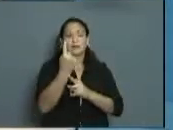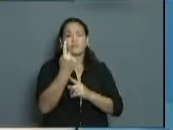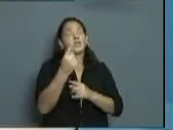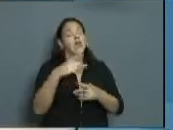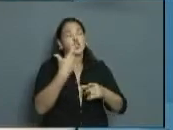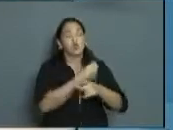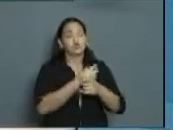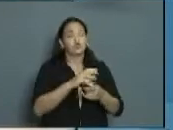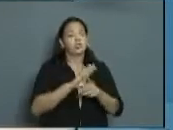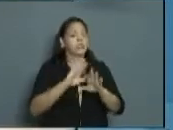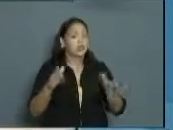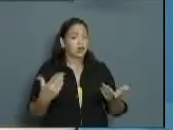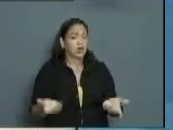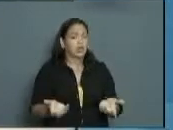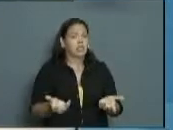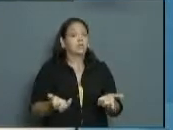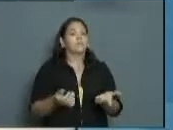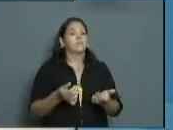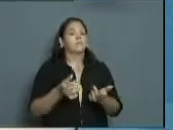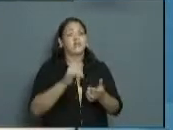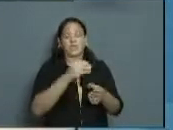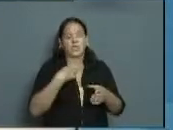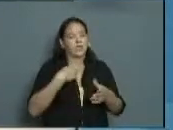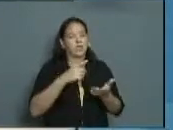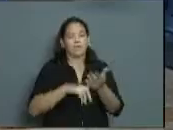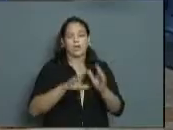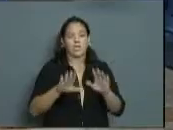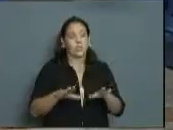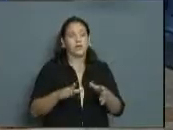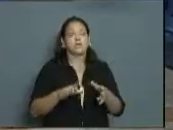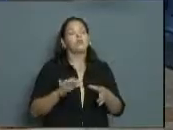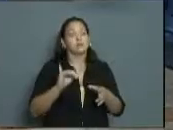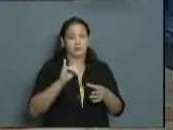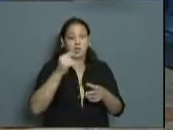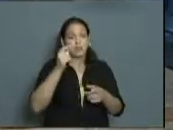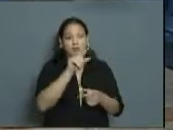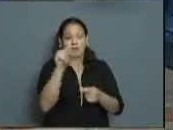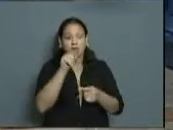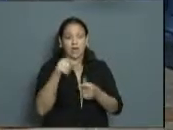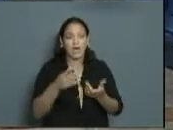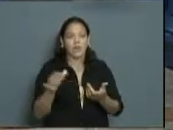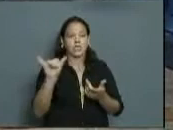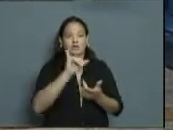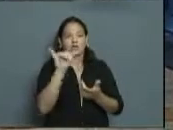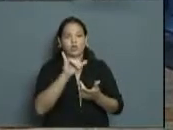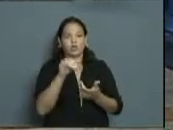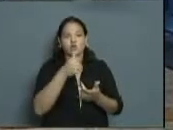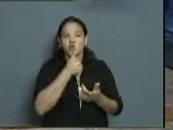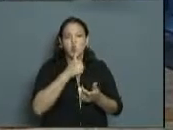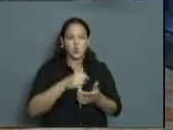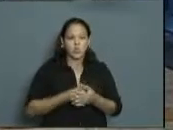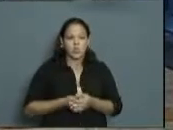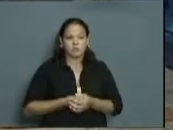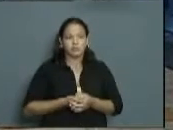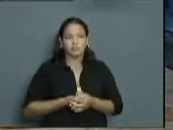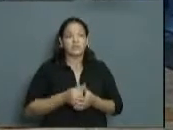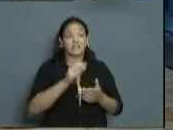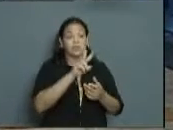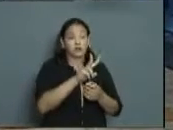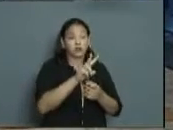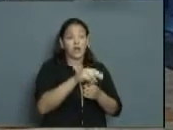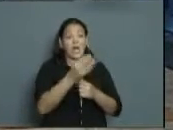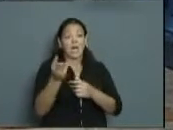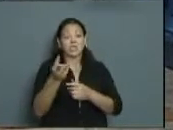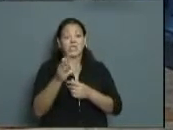con síntomas de la enfermedad tiene que detener el esquema de vacunación y entonces se trata como un sospechoso. De segunda para tercera, si tuvo